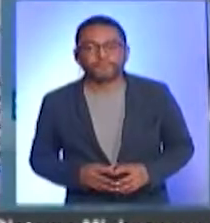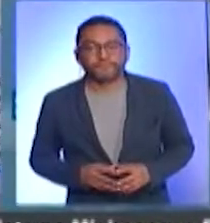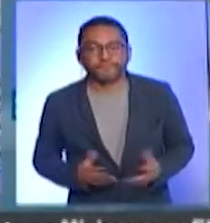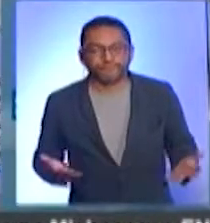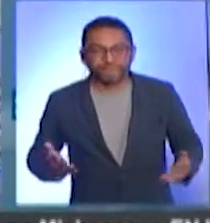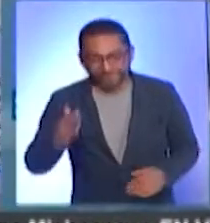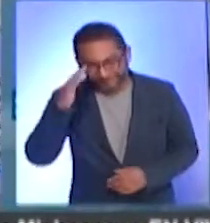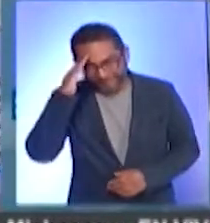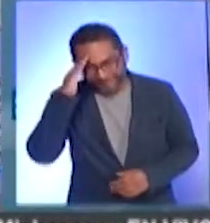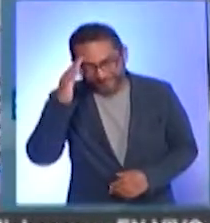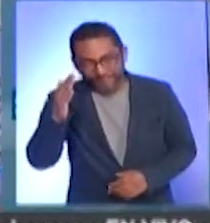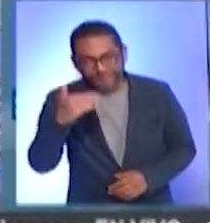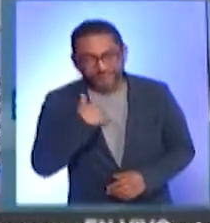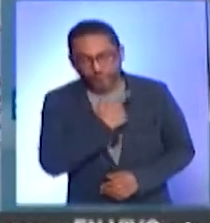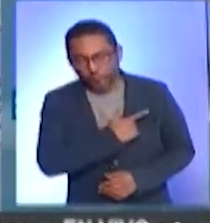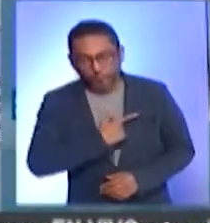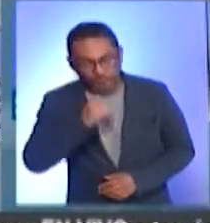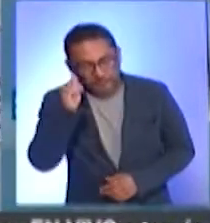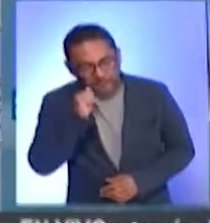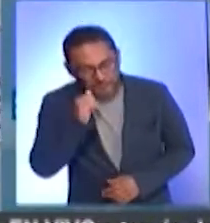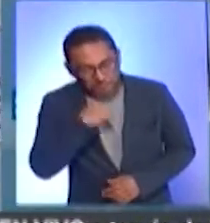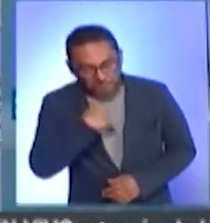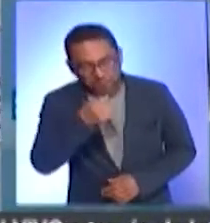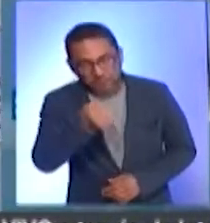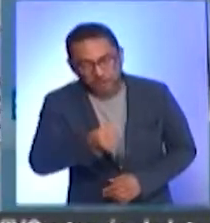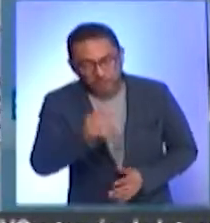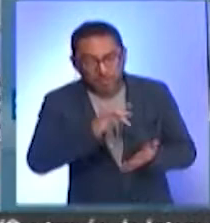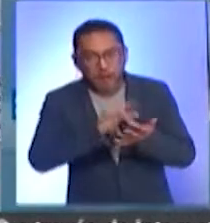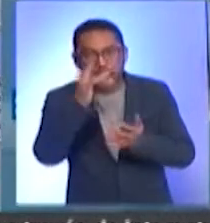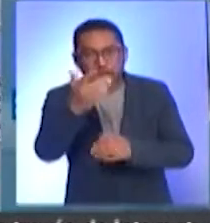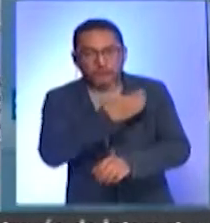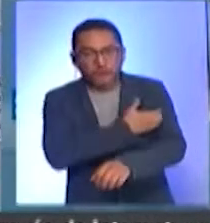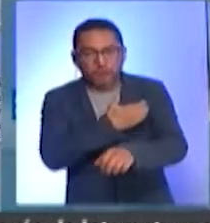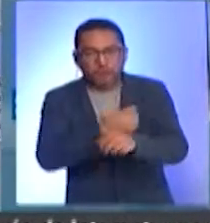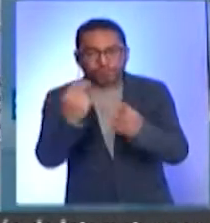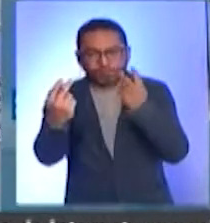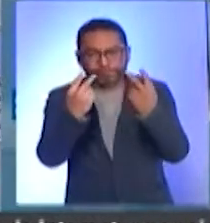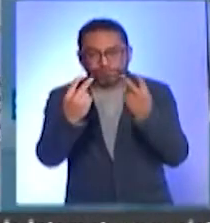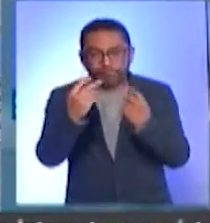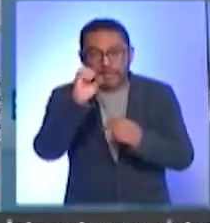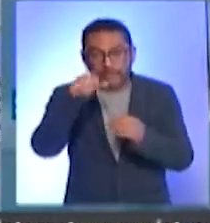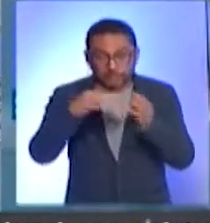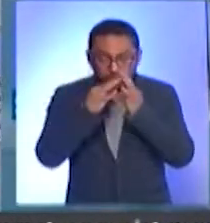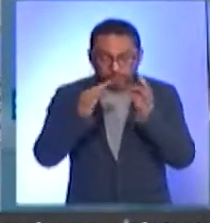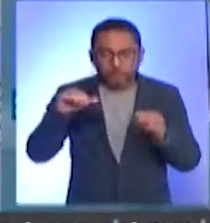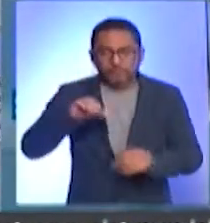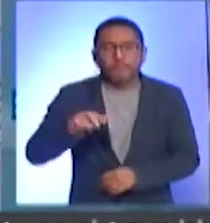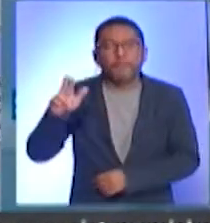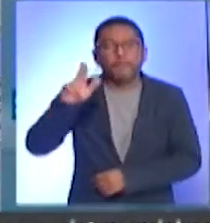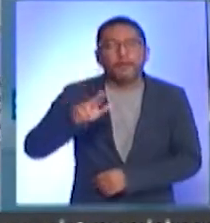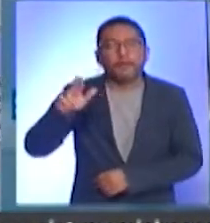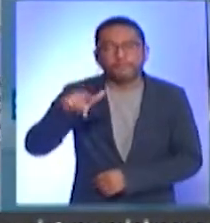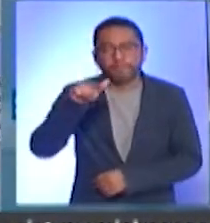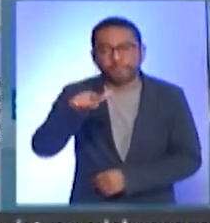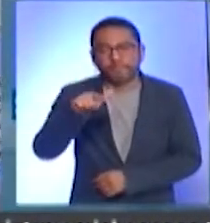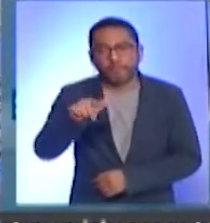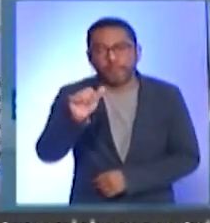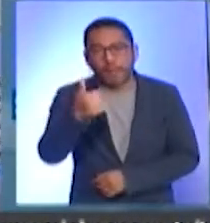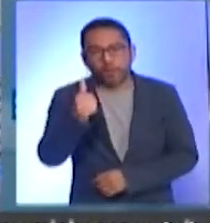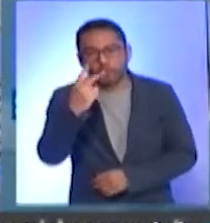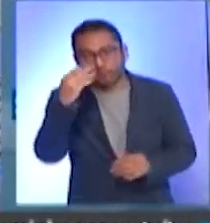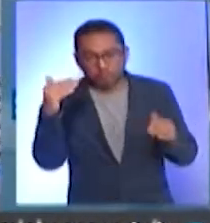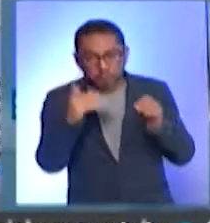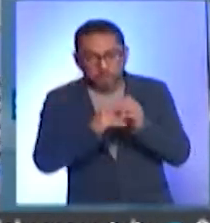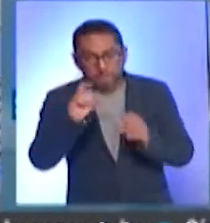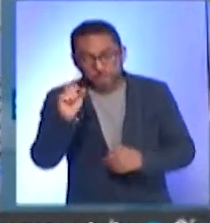hola que tal el saludo con el gusto de siempre gracias por acompañarnos en s noticias hoy martes 17 de agosto de 2021 saludos